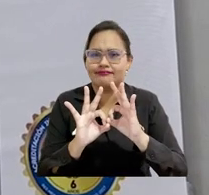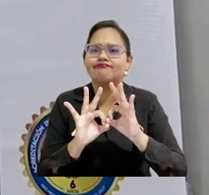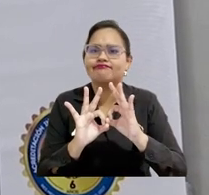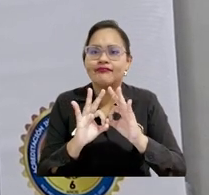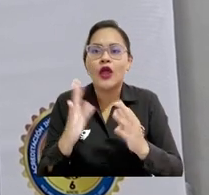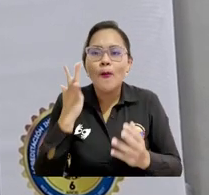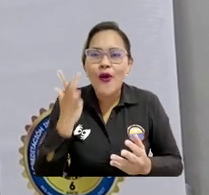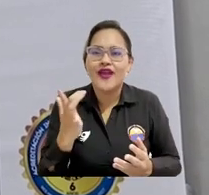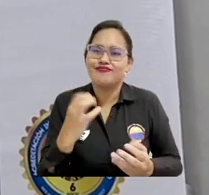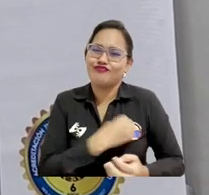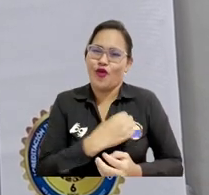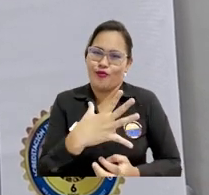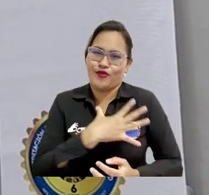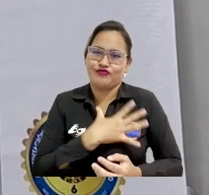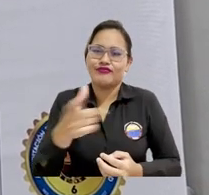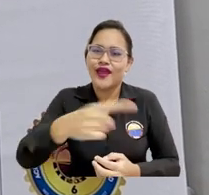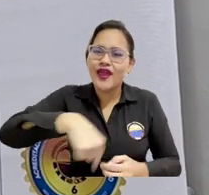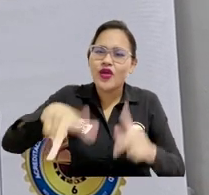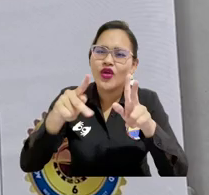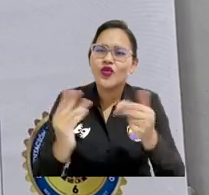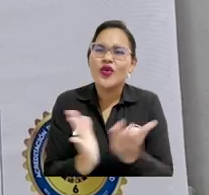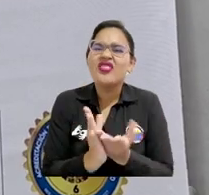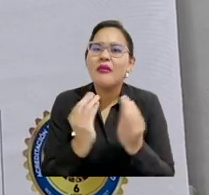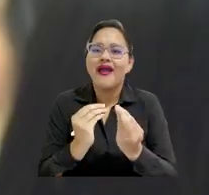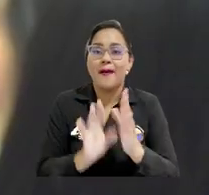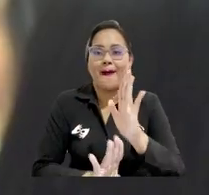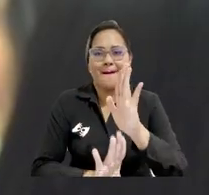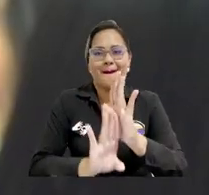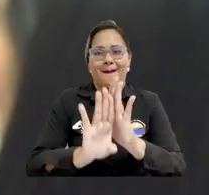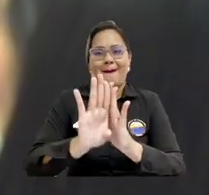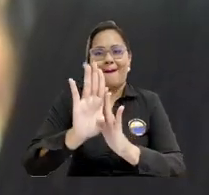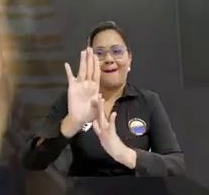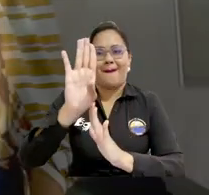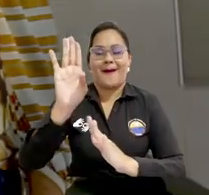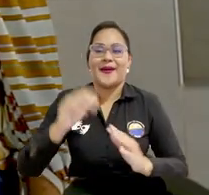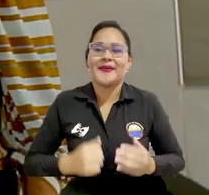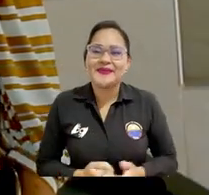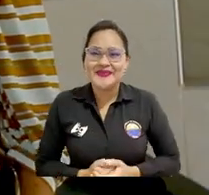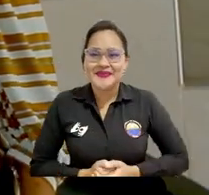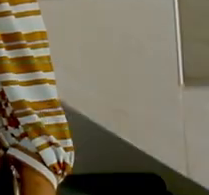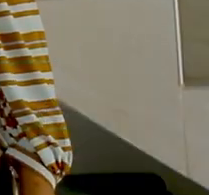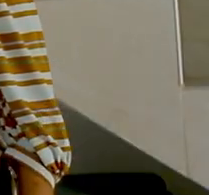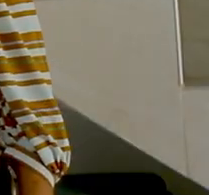a nuestros estudiantes para que sigan avanzando y progresando en sus estudios.